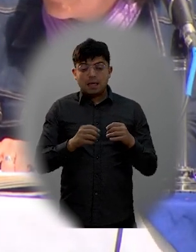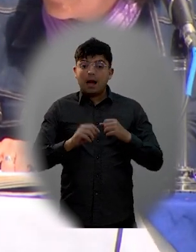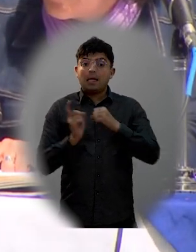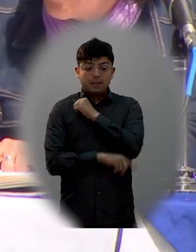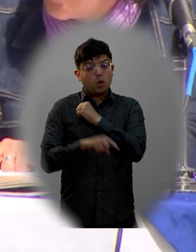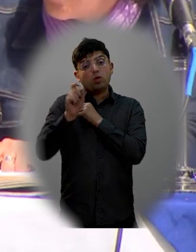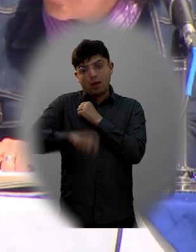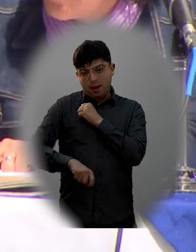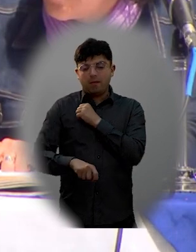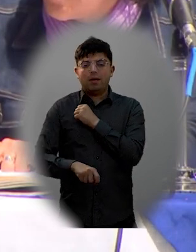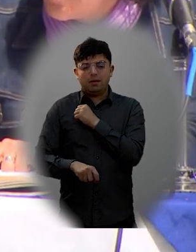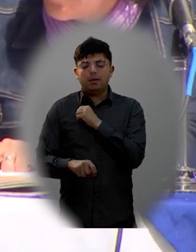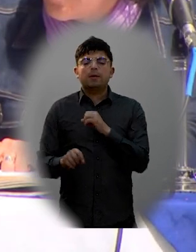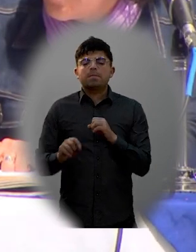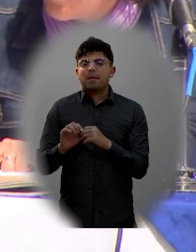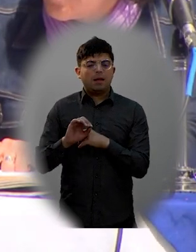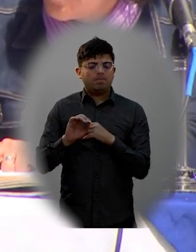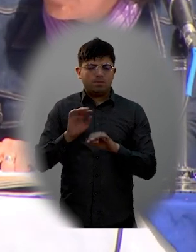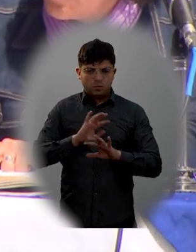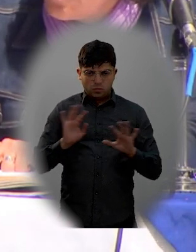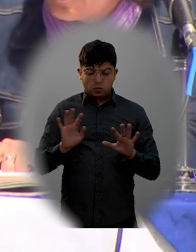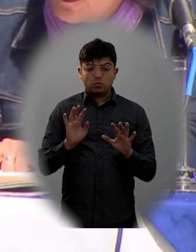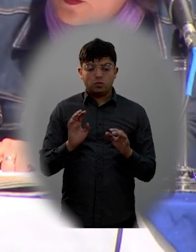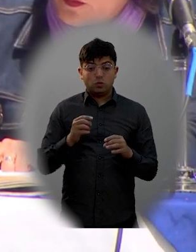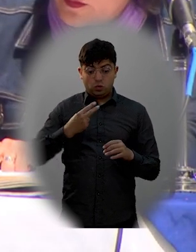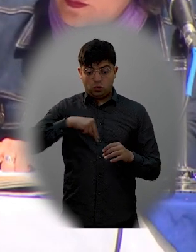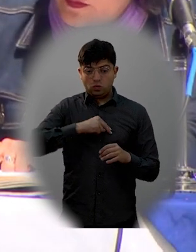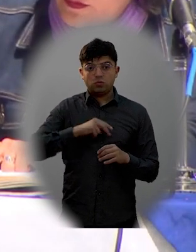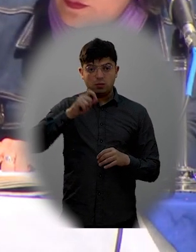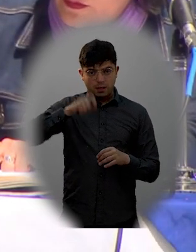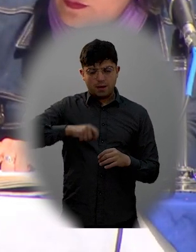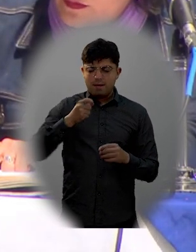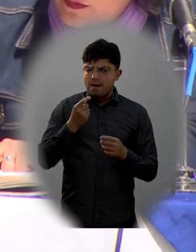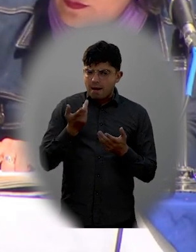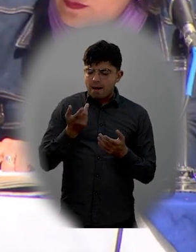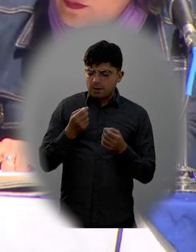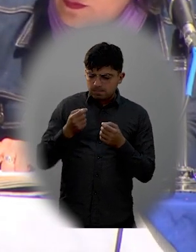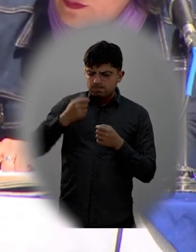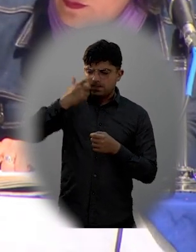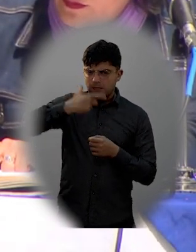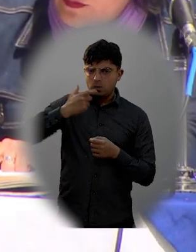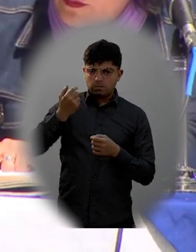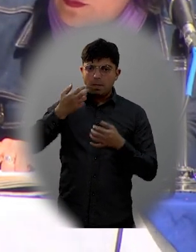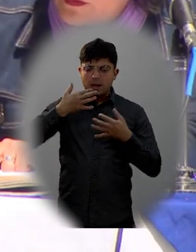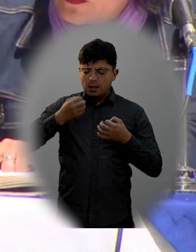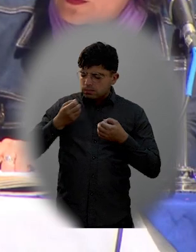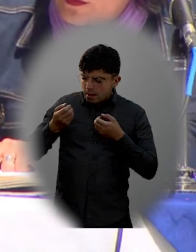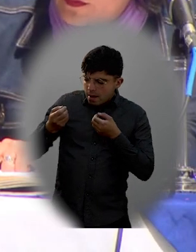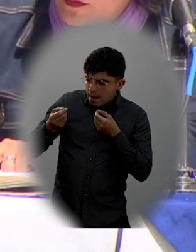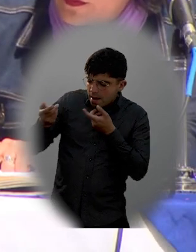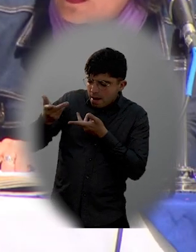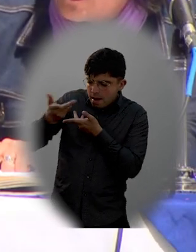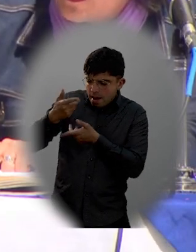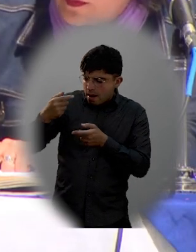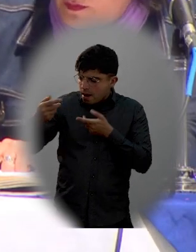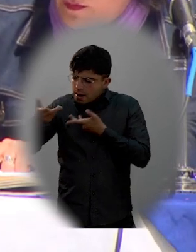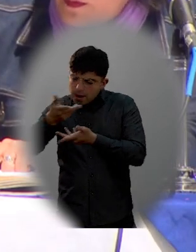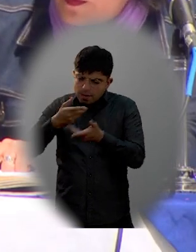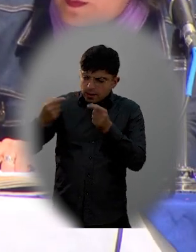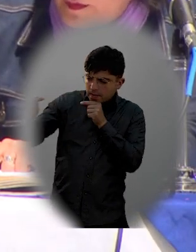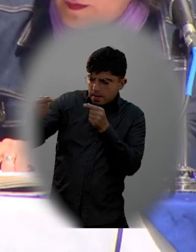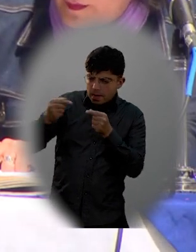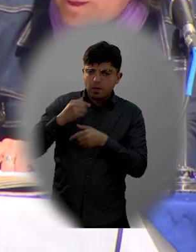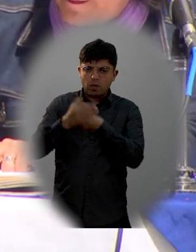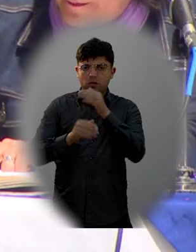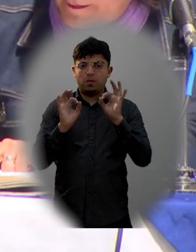sanción. Y ahí, en todo caso, hay que tomarse en serio los debates sobre debido proceso. No pueden quedarse por fuera